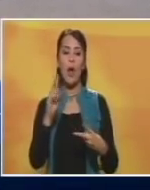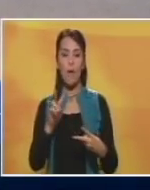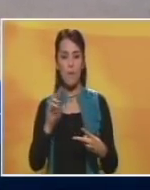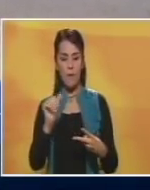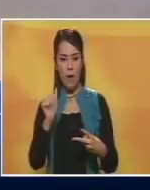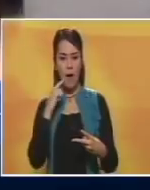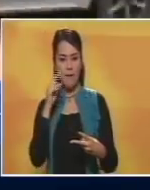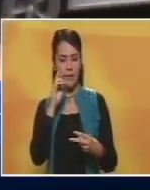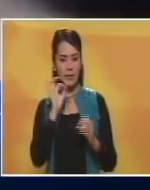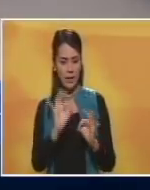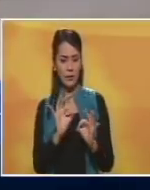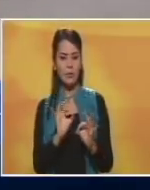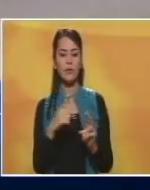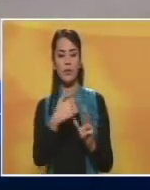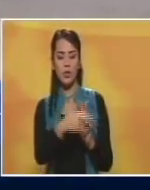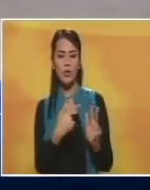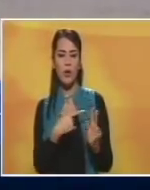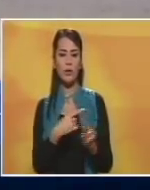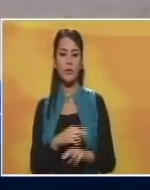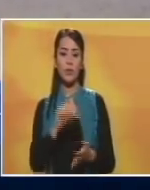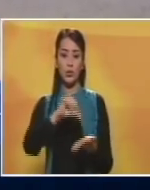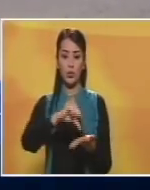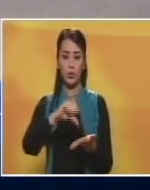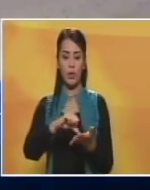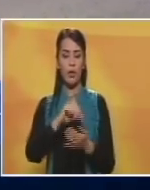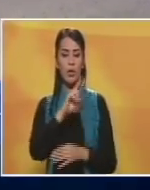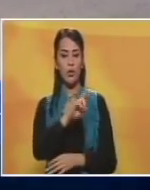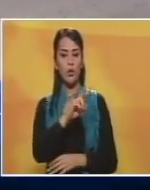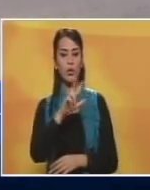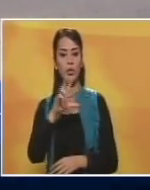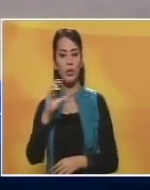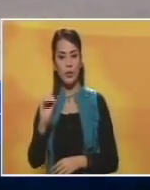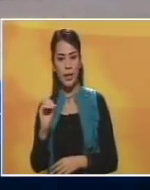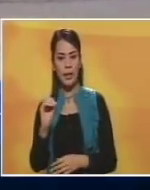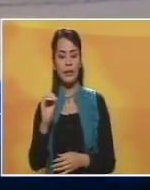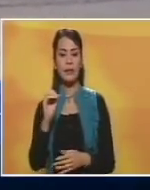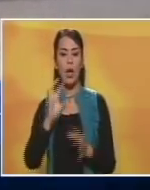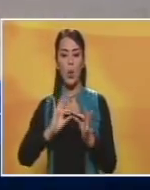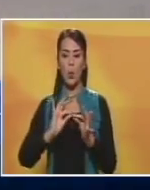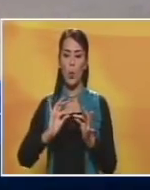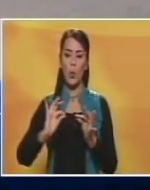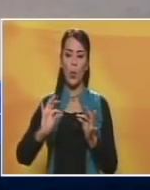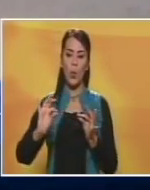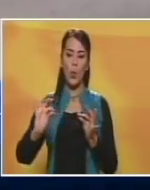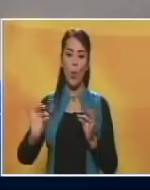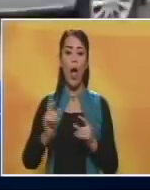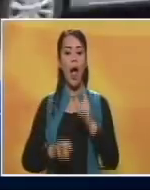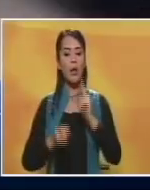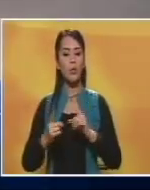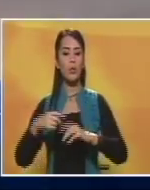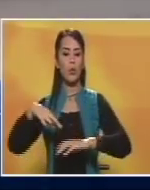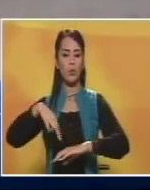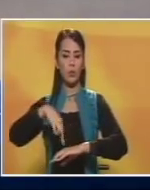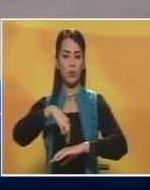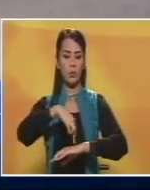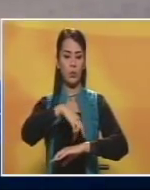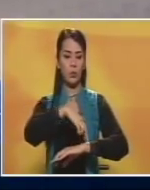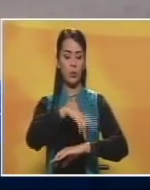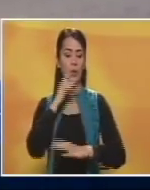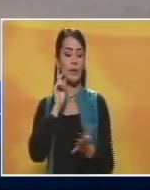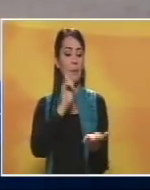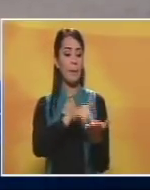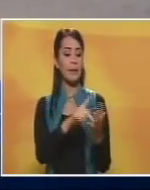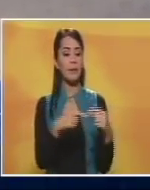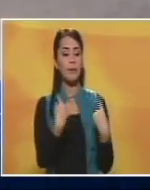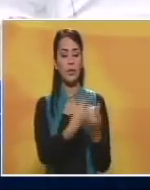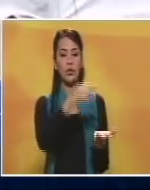ciudades más grandes en esta área. Estamos hablando de 230 kilómetros que algunos han caminado para llegar hasta esta